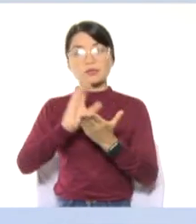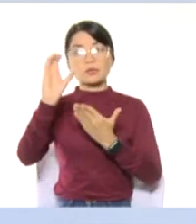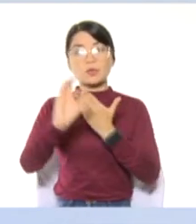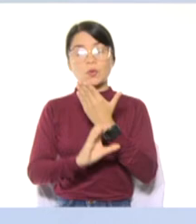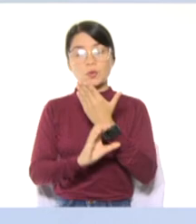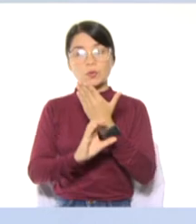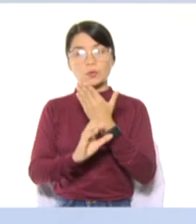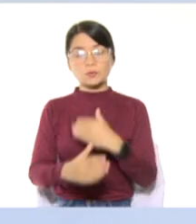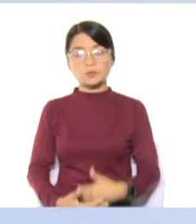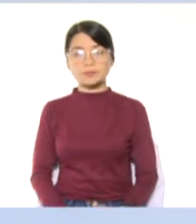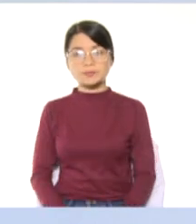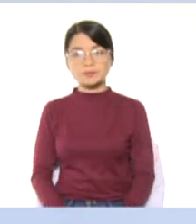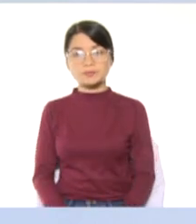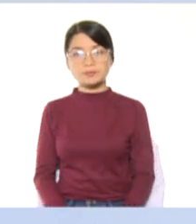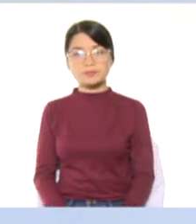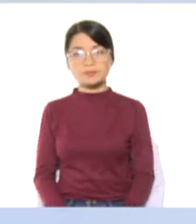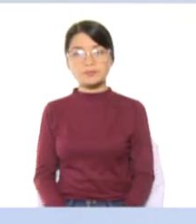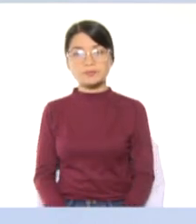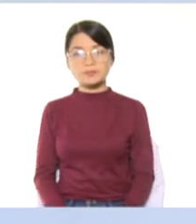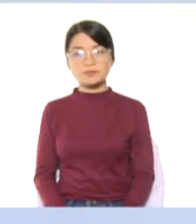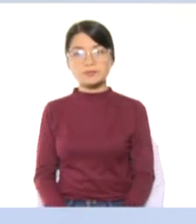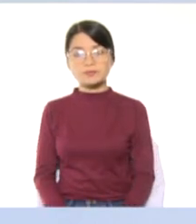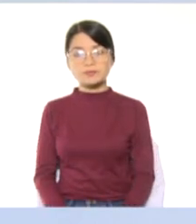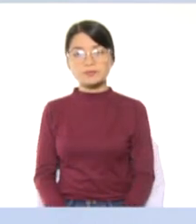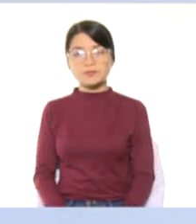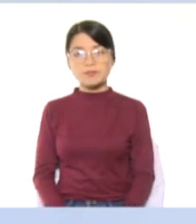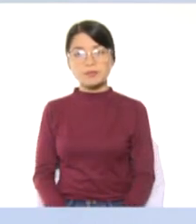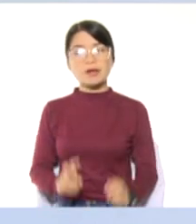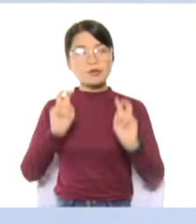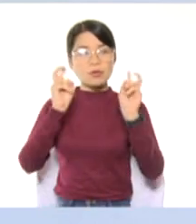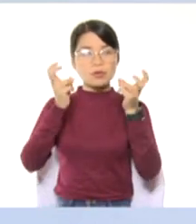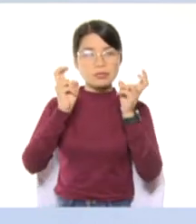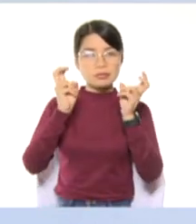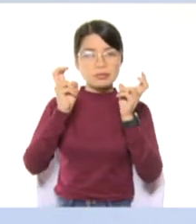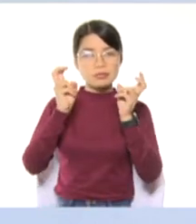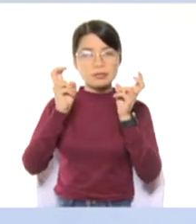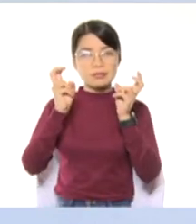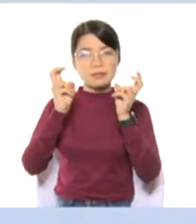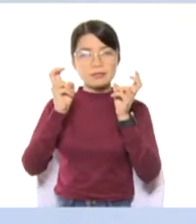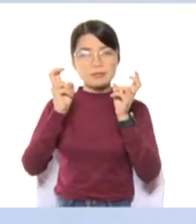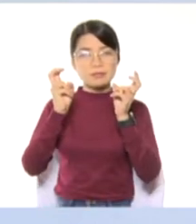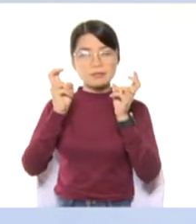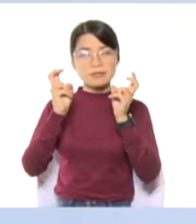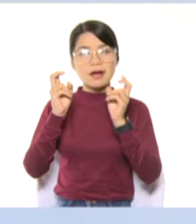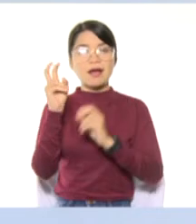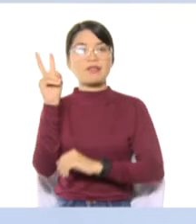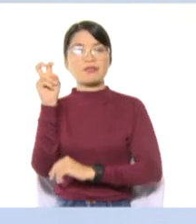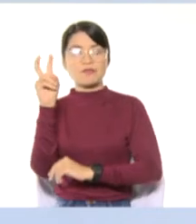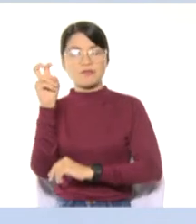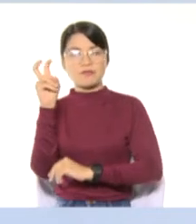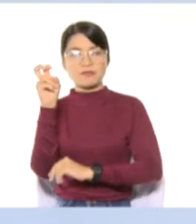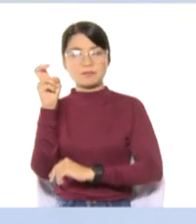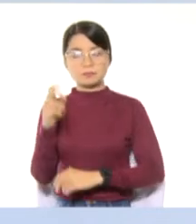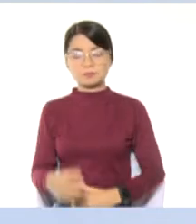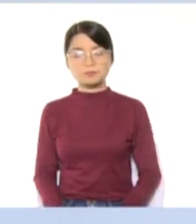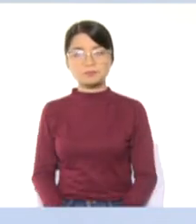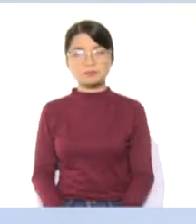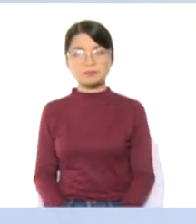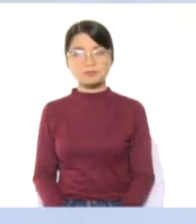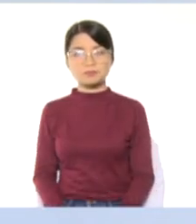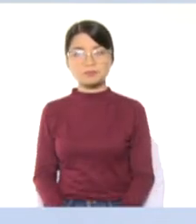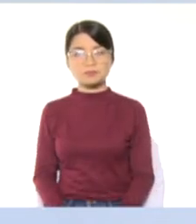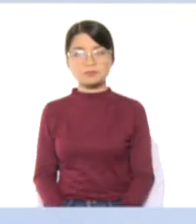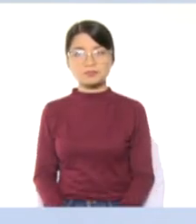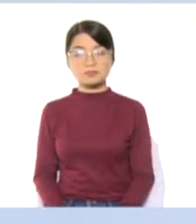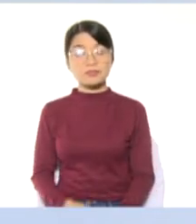curriculares para esos referentes teóricos prácticos que trabajamos los días viernes, mi profe. ¿Y qué te parece si vamos a